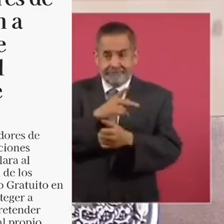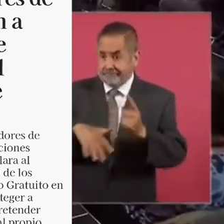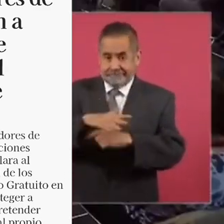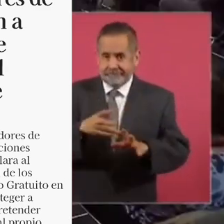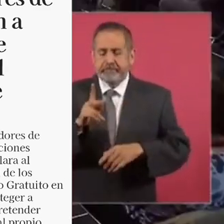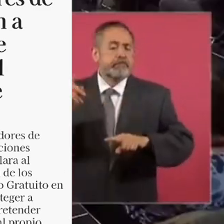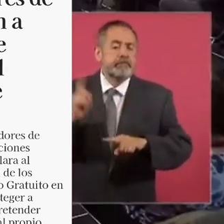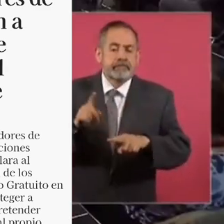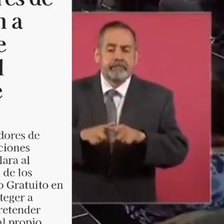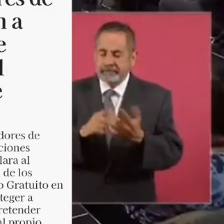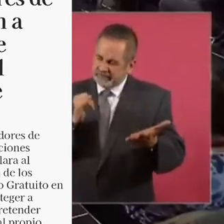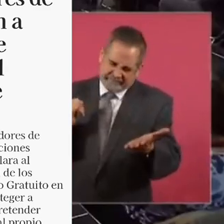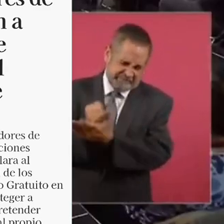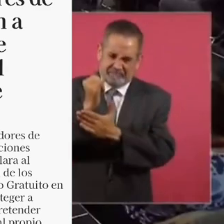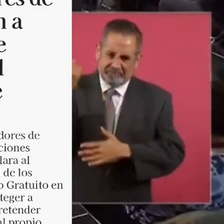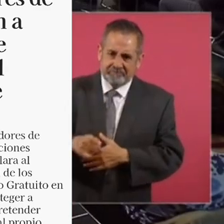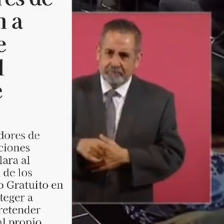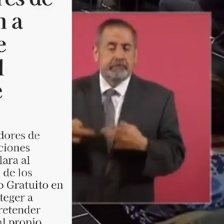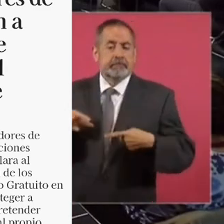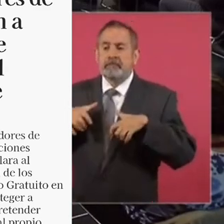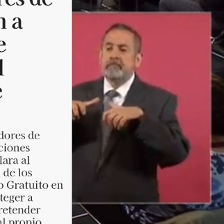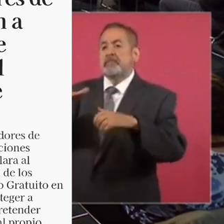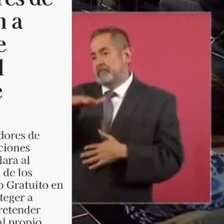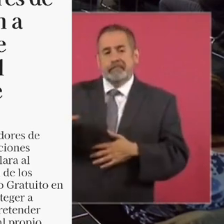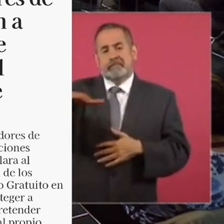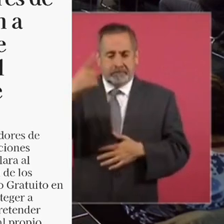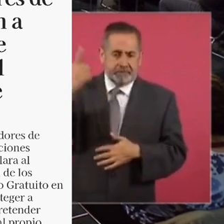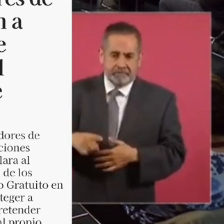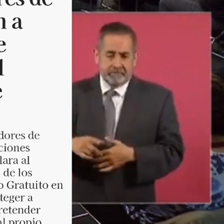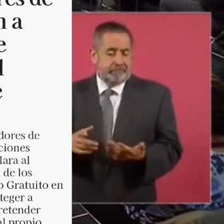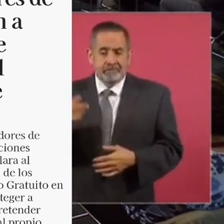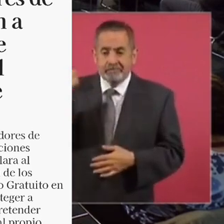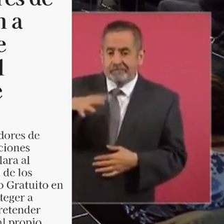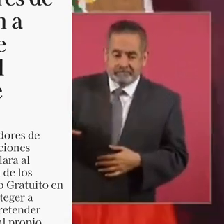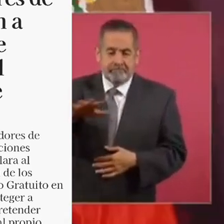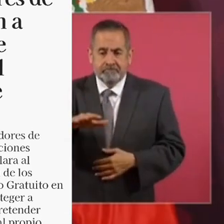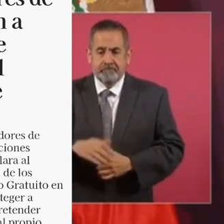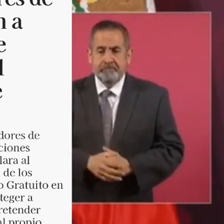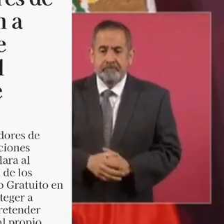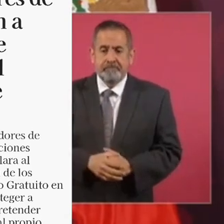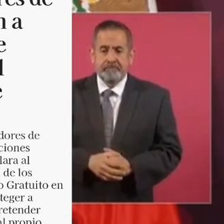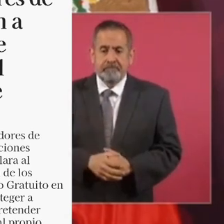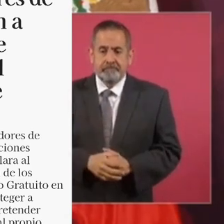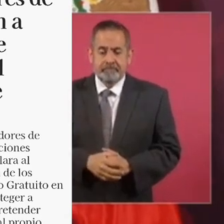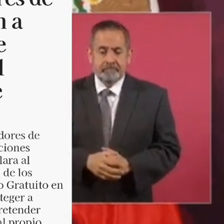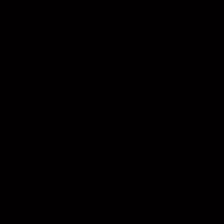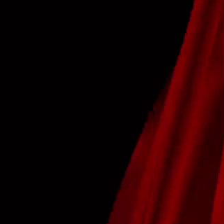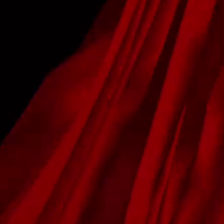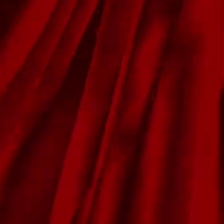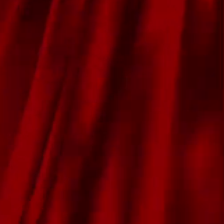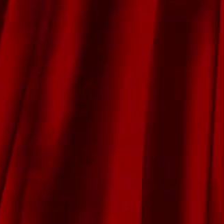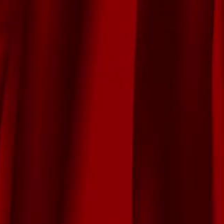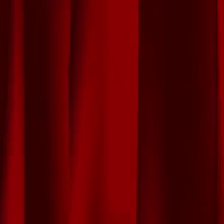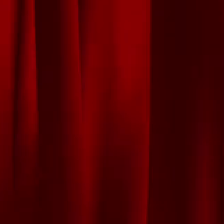Pero quién tiene la última palabra el pueblo de pueblo y vienen las elecciones